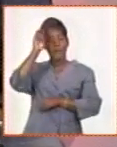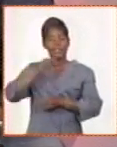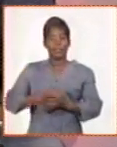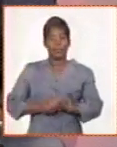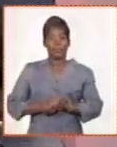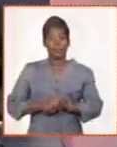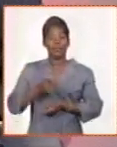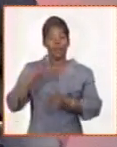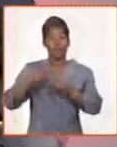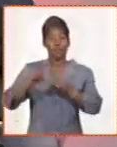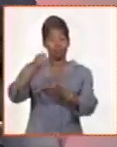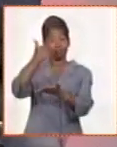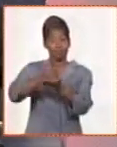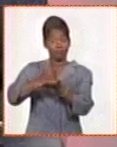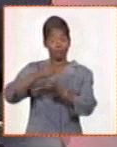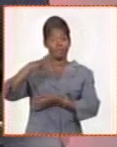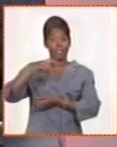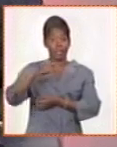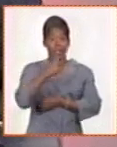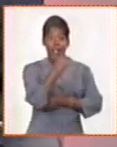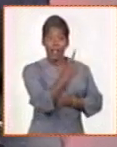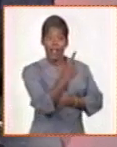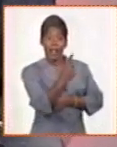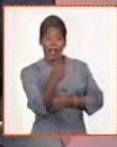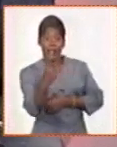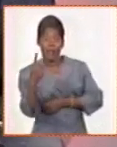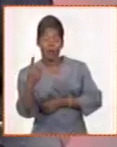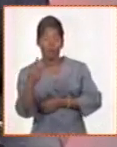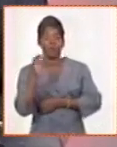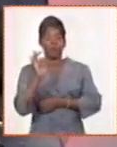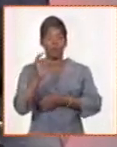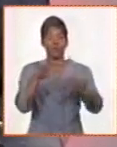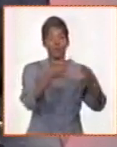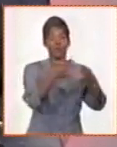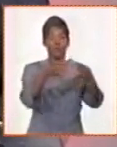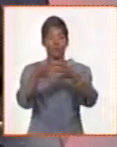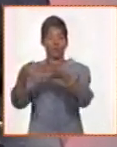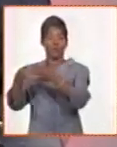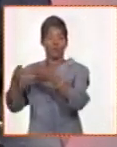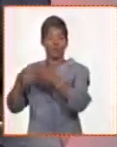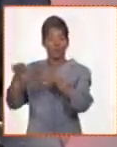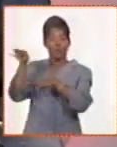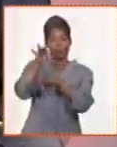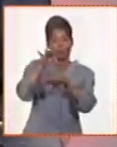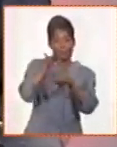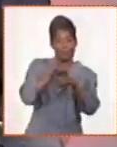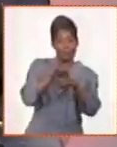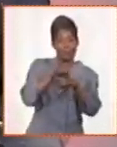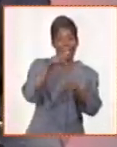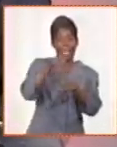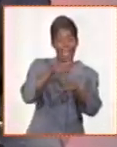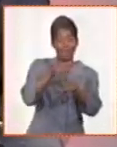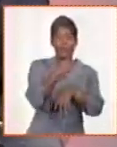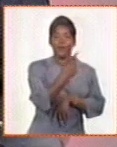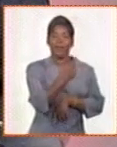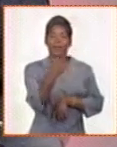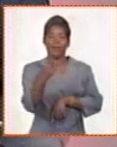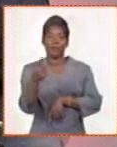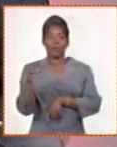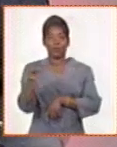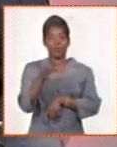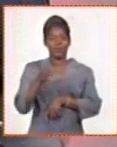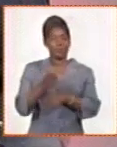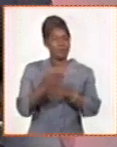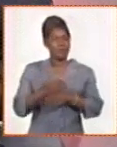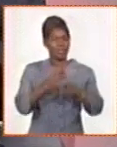Pinar, y tienen nombre. O sea, la colmenita, pero el proyecto martiano se llaman Caminitos de Miel, Fantasías de Colores, Duendes de la